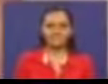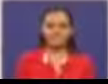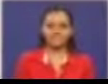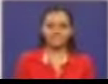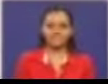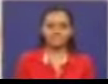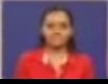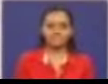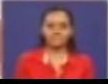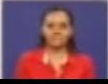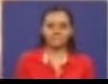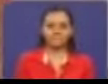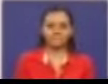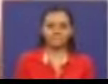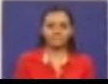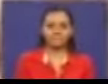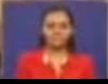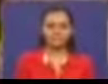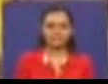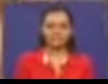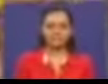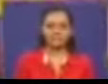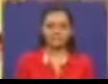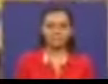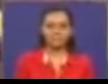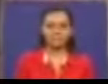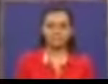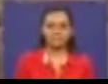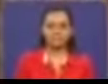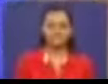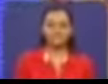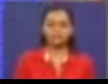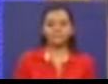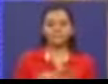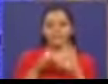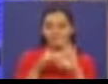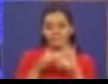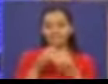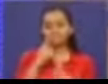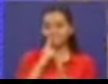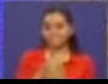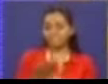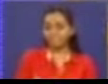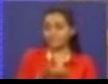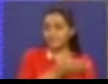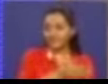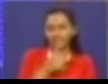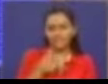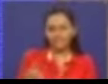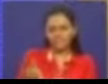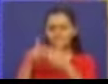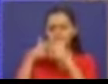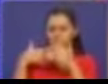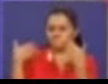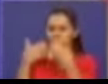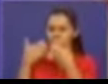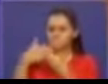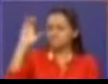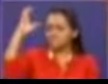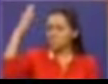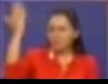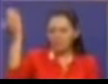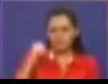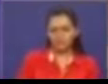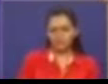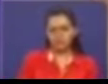presidente, tenemos a Rafael. Compañero, antes teníamos que pedir prestado los equipos a Colombia si